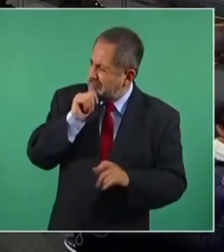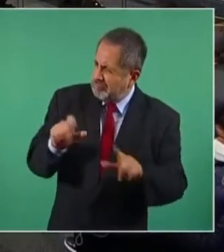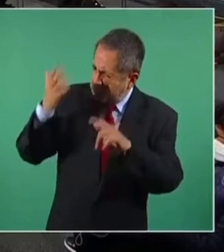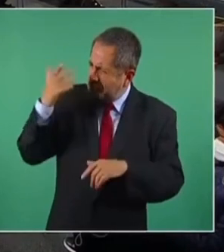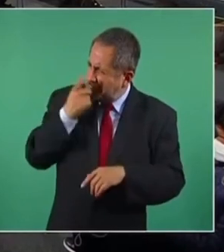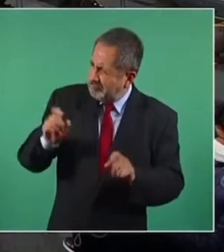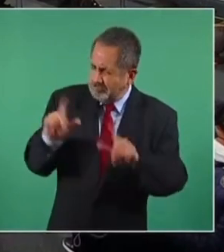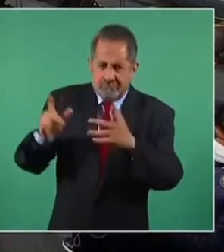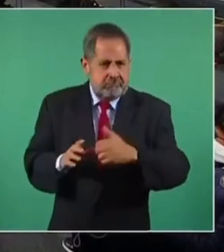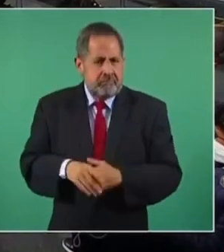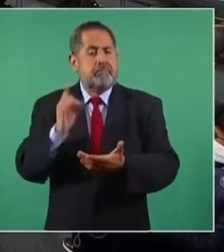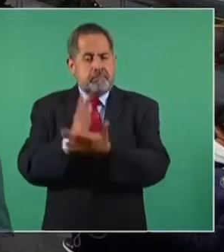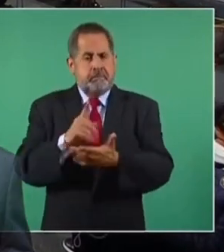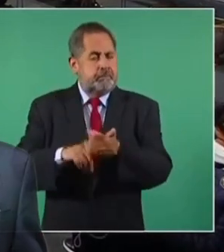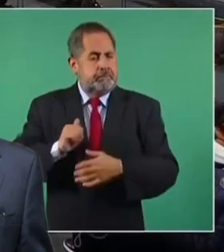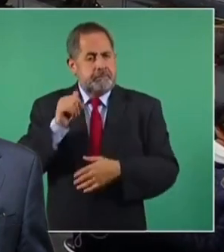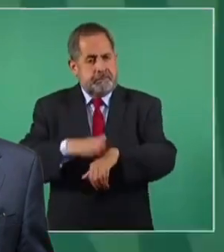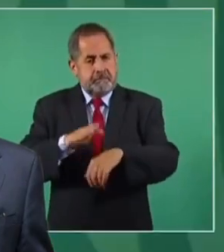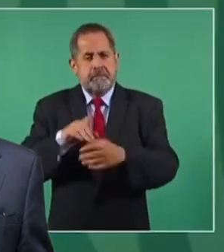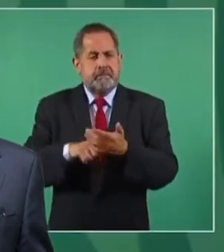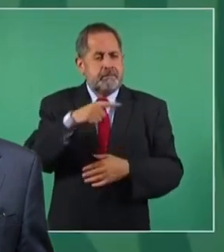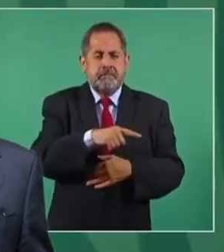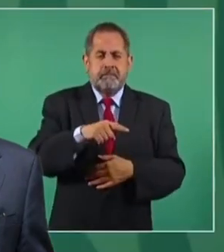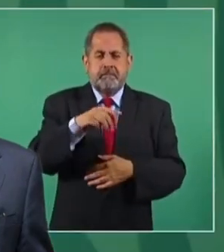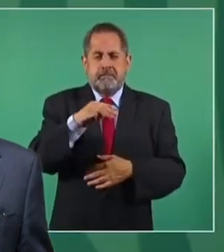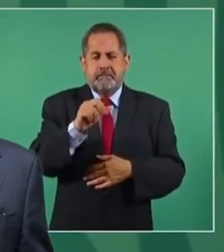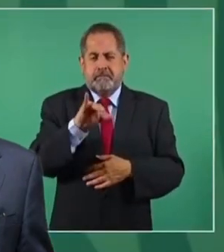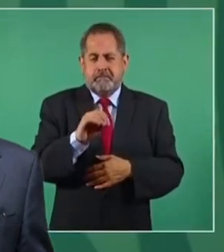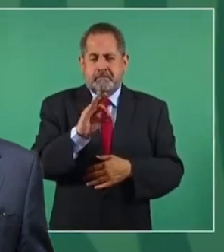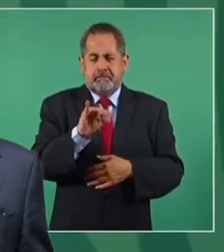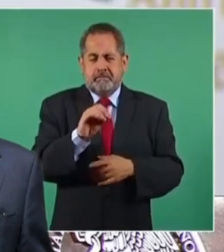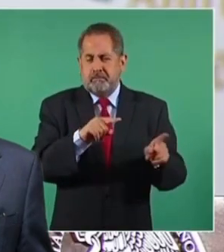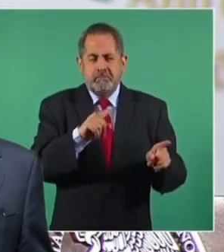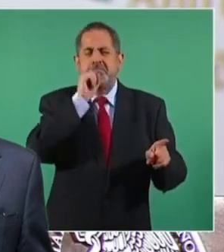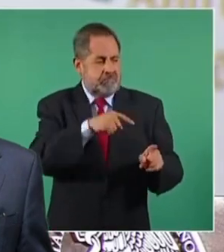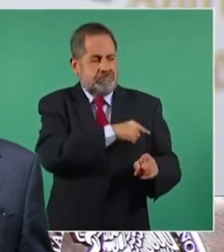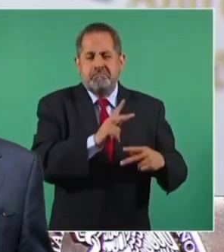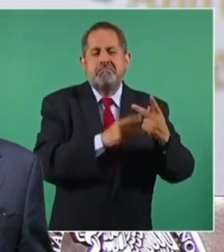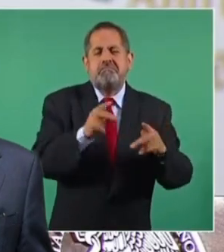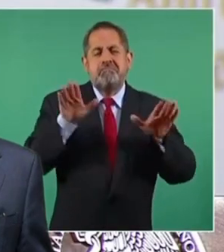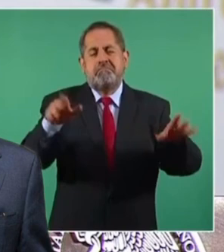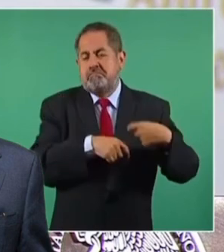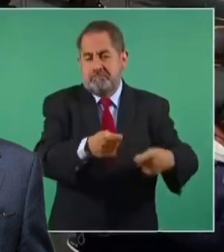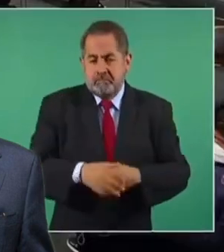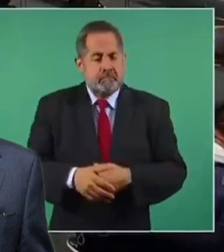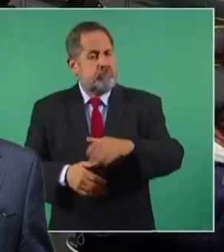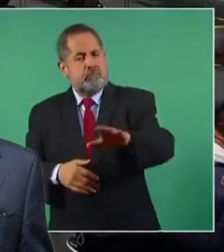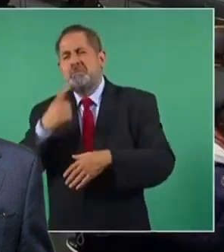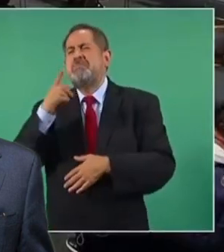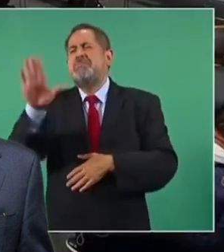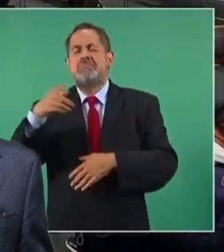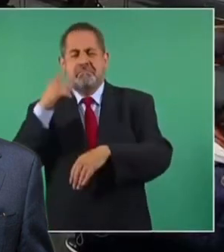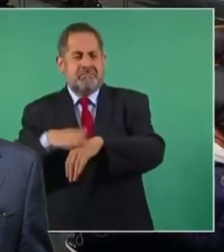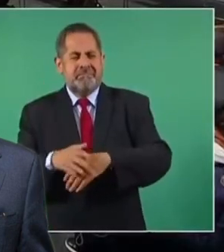eso. Y de una vez voy a aprovechar porque también a Mario Fabio le prestaba el avión. ¿Se presentará esta denuncia,